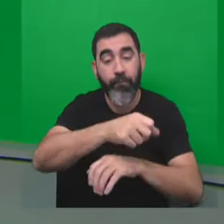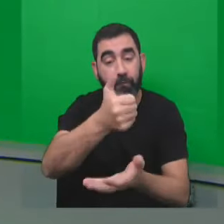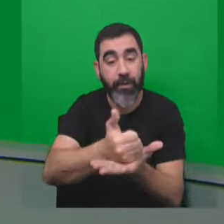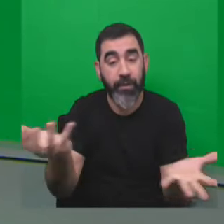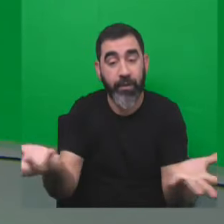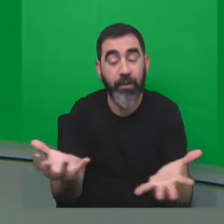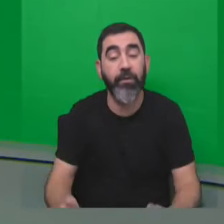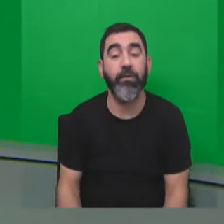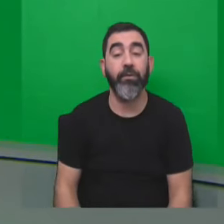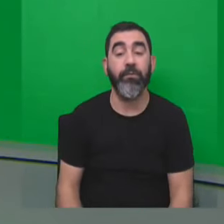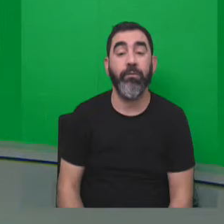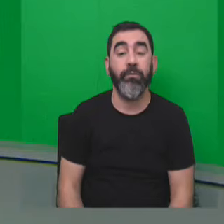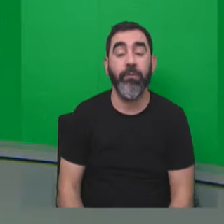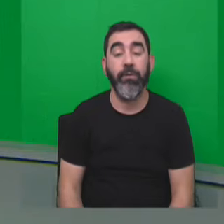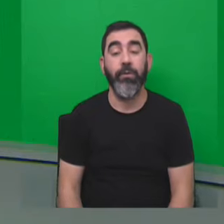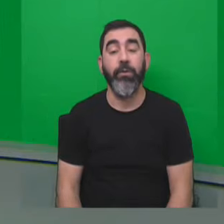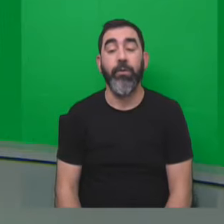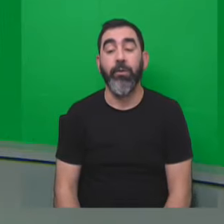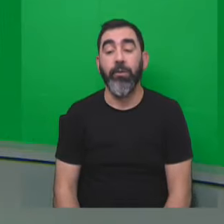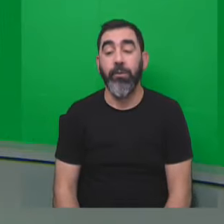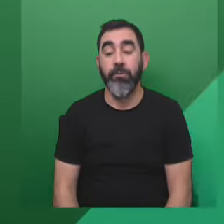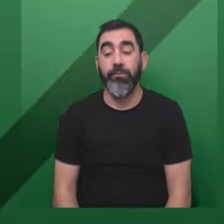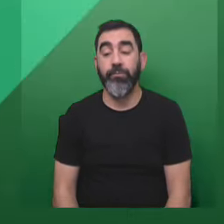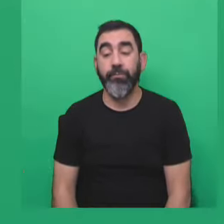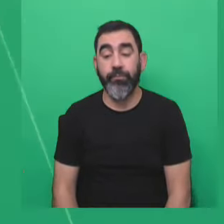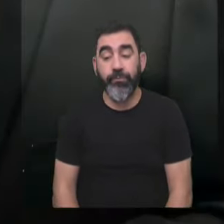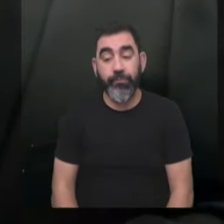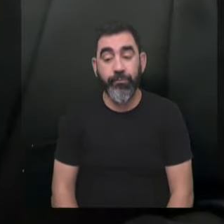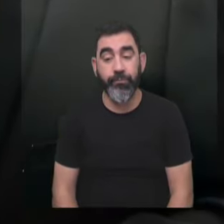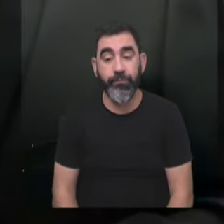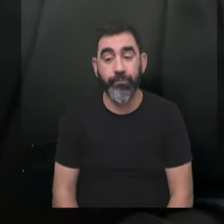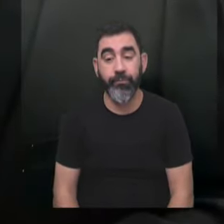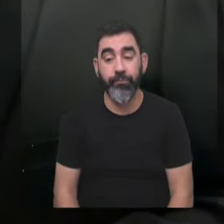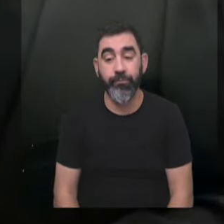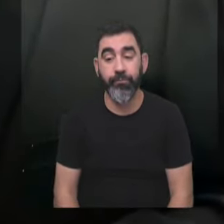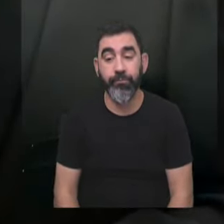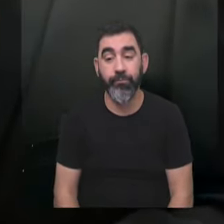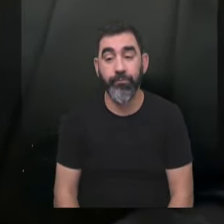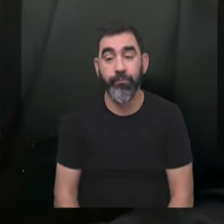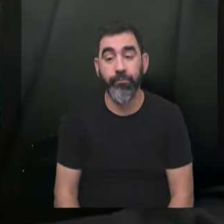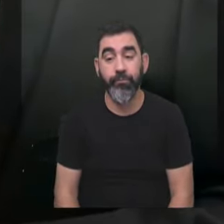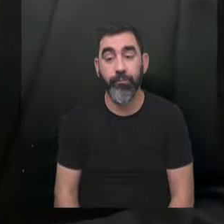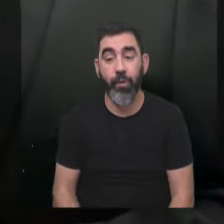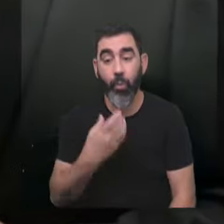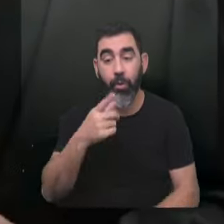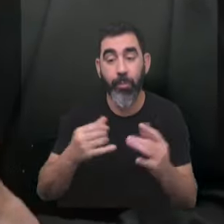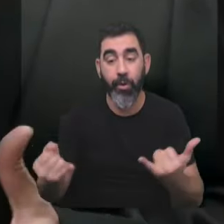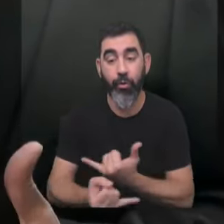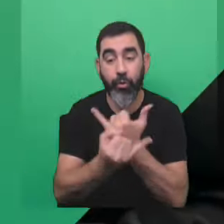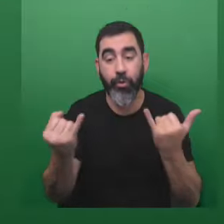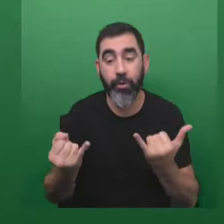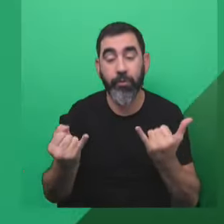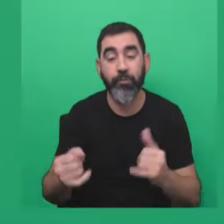periodista Federico jurkovic buen mediodía Federico Cómo estás bienvenido adelante buen mediodía rosina